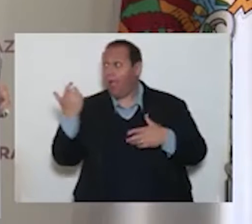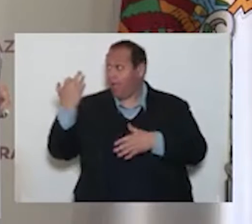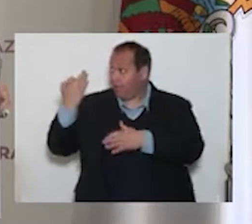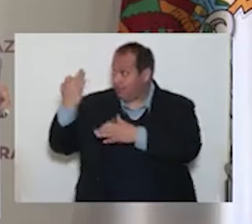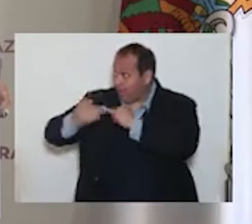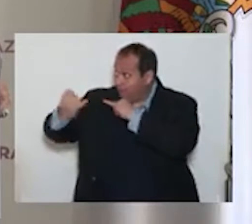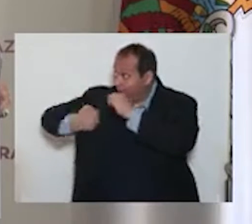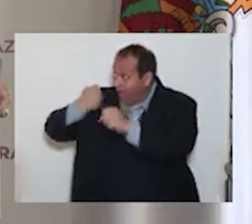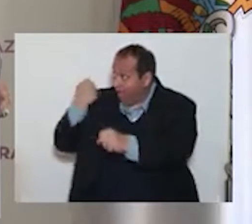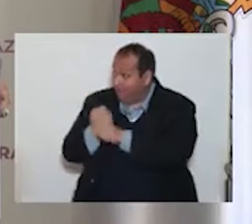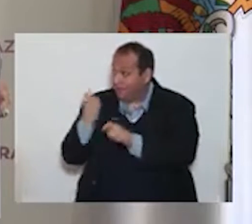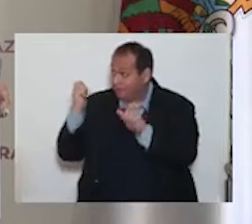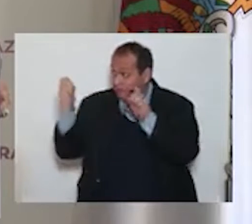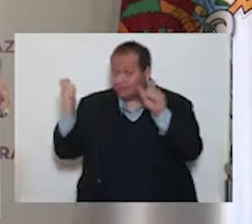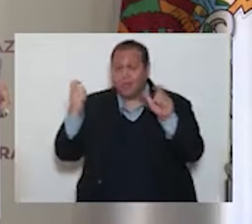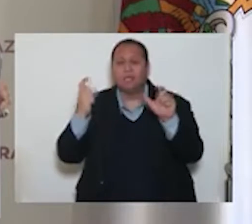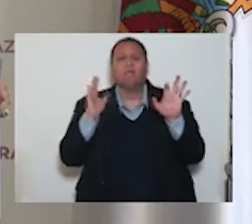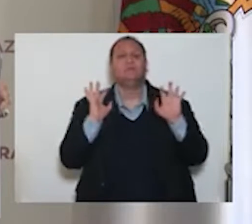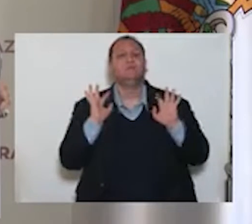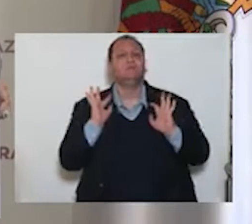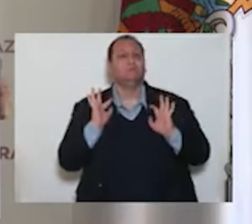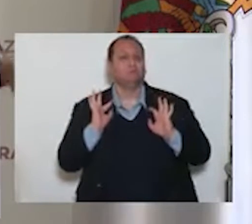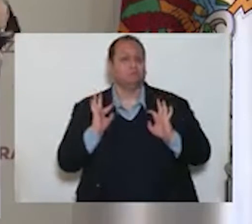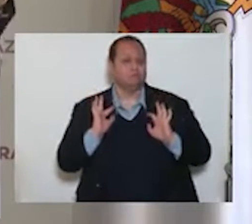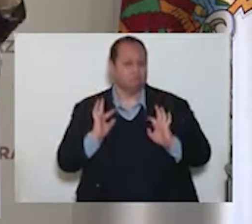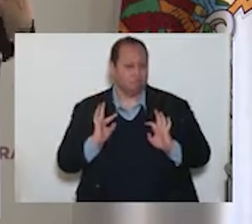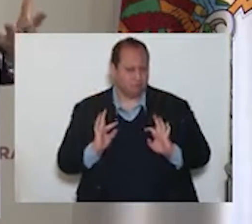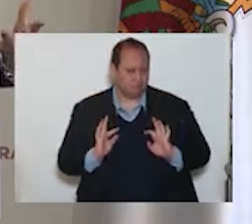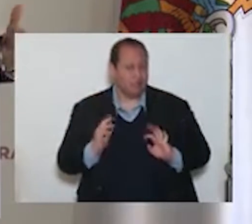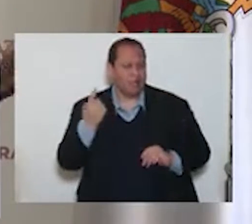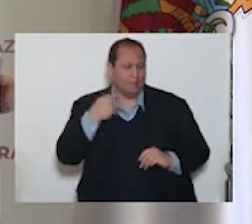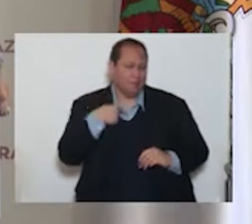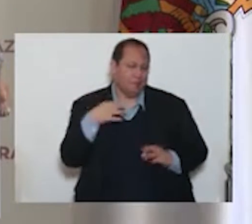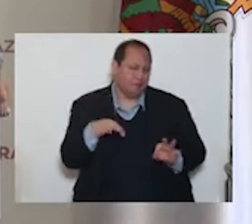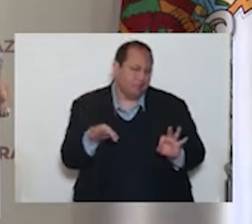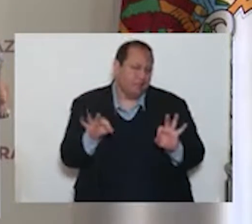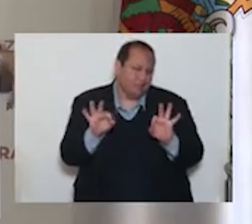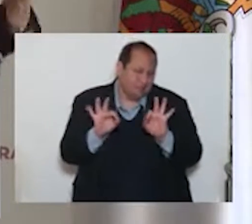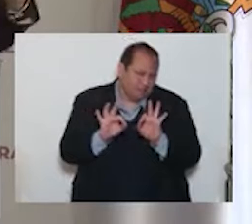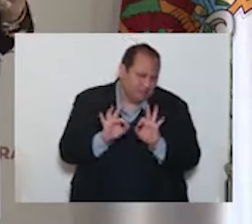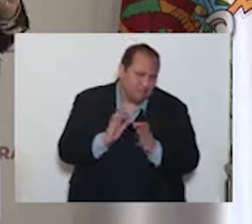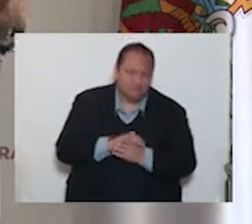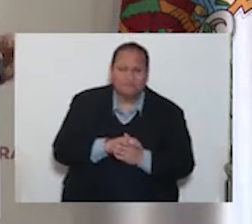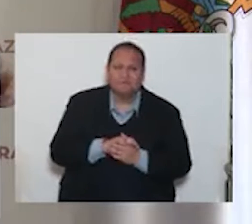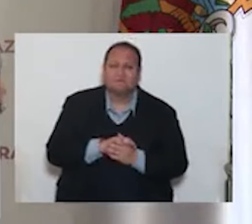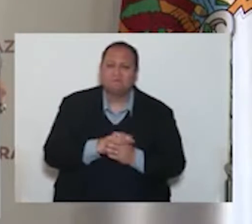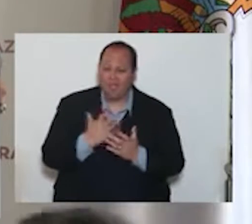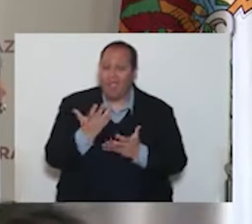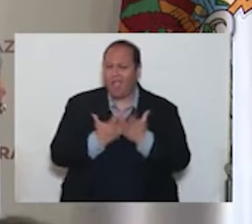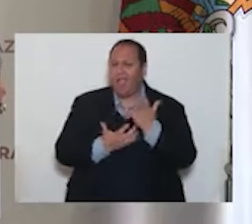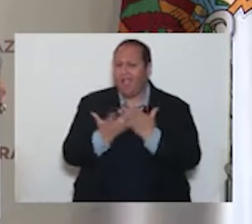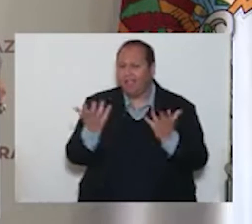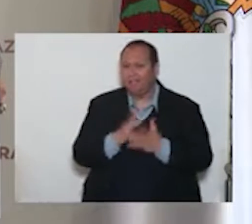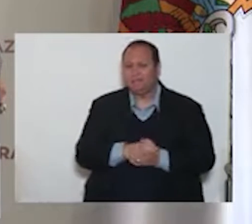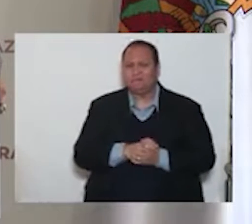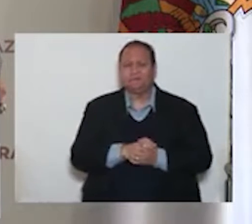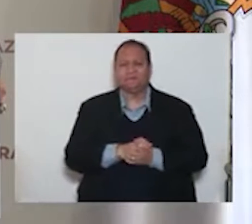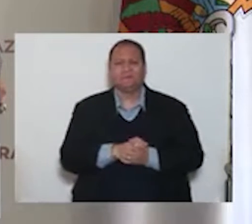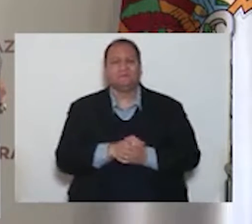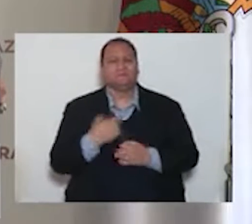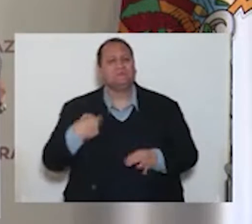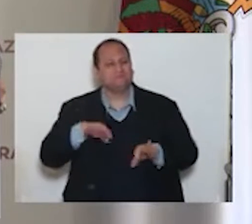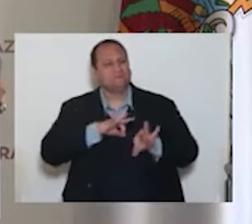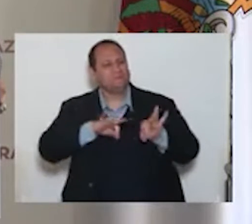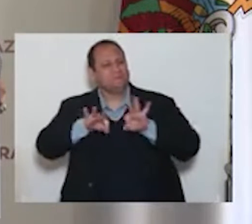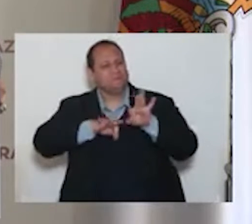de que así será que podemos estar tranquilos en ese rubro para mí ha sido muy importante que así suceda y hemos estado